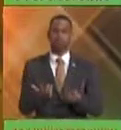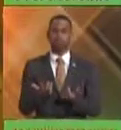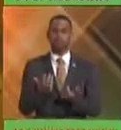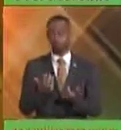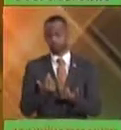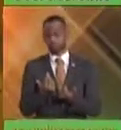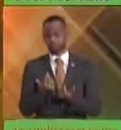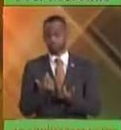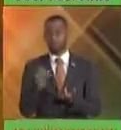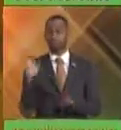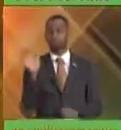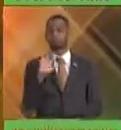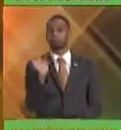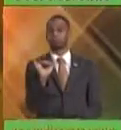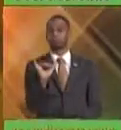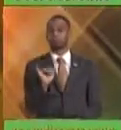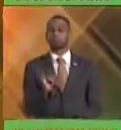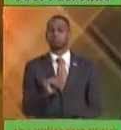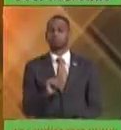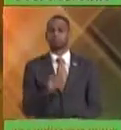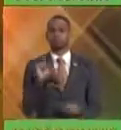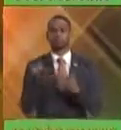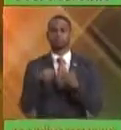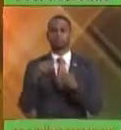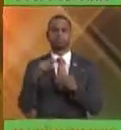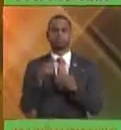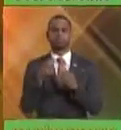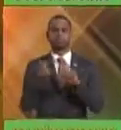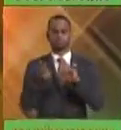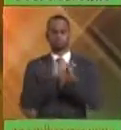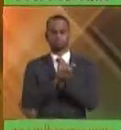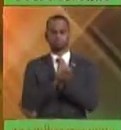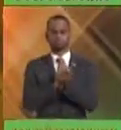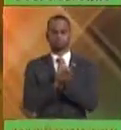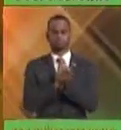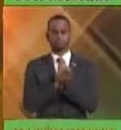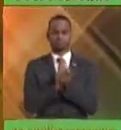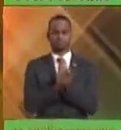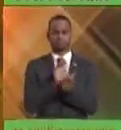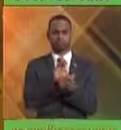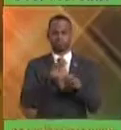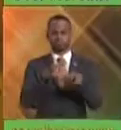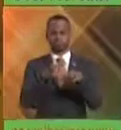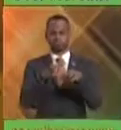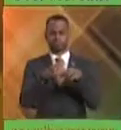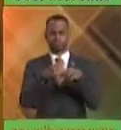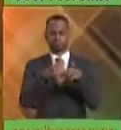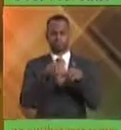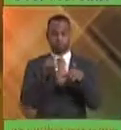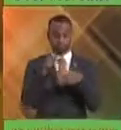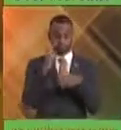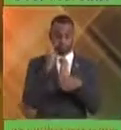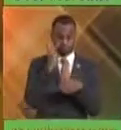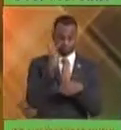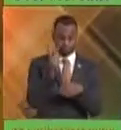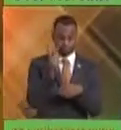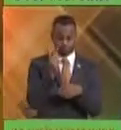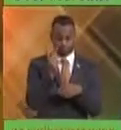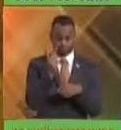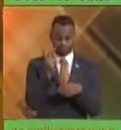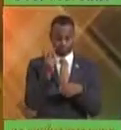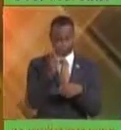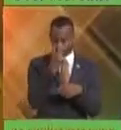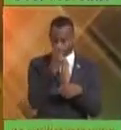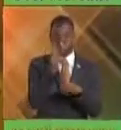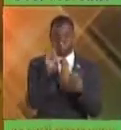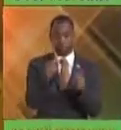también están trabajando con el tema de adaptar contratos y demás para que los que no pueden verlo puedan leer en